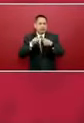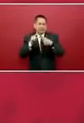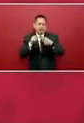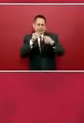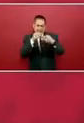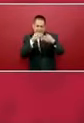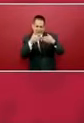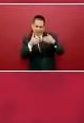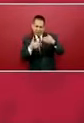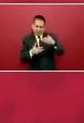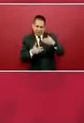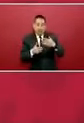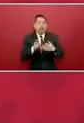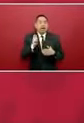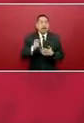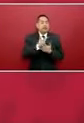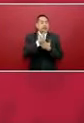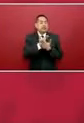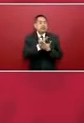Ese censo de bienestar